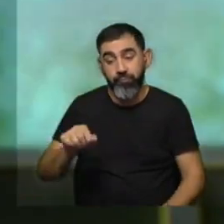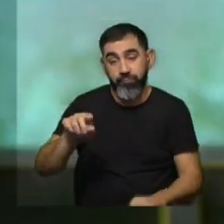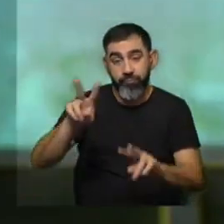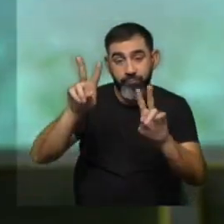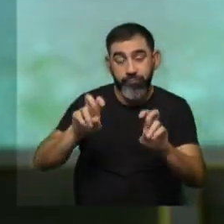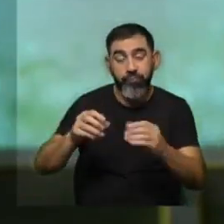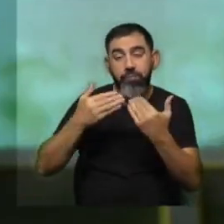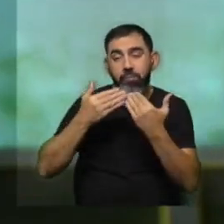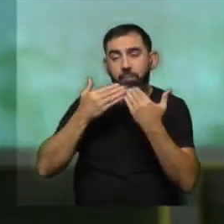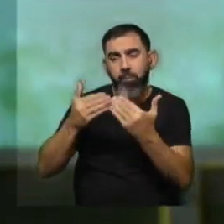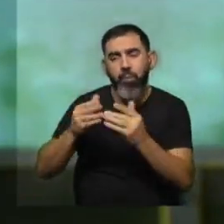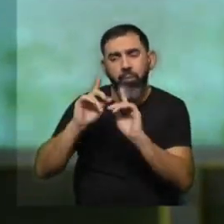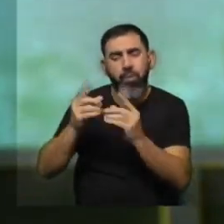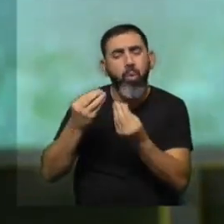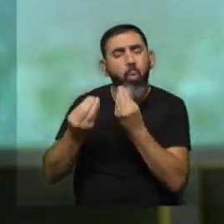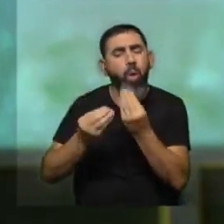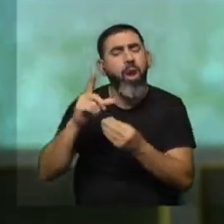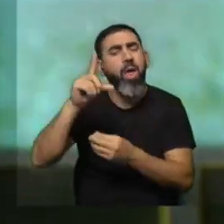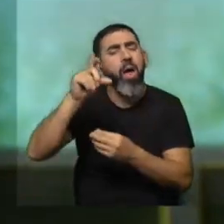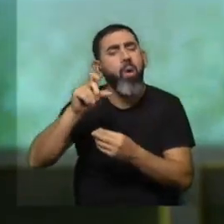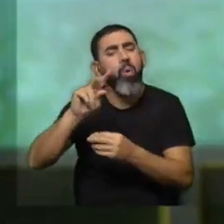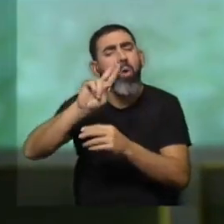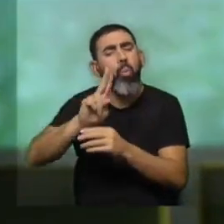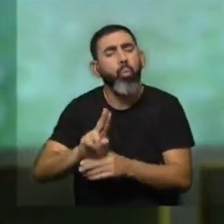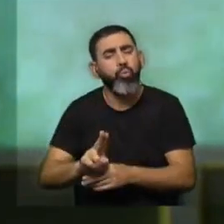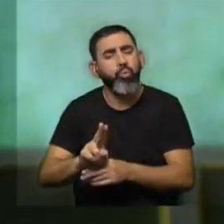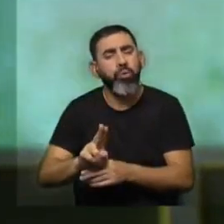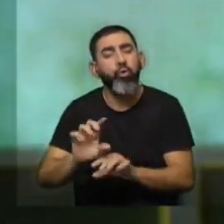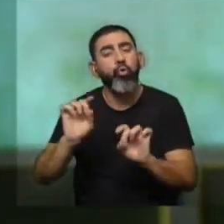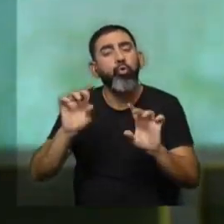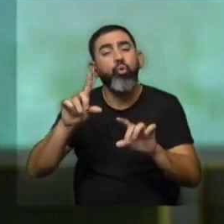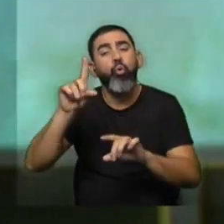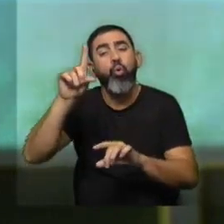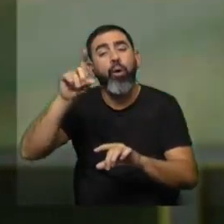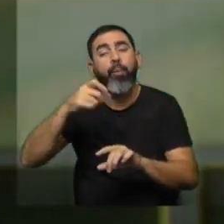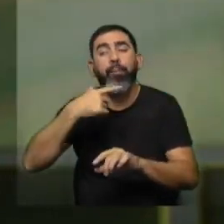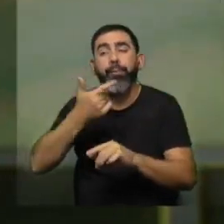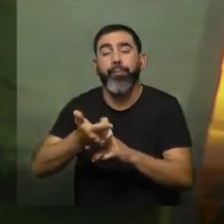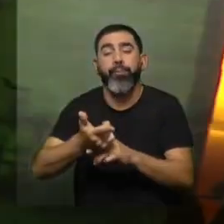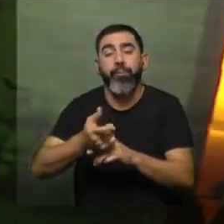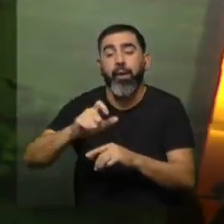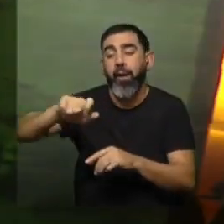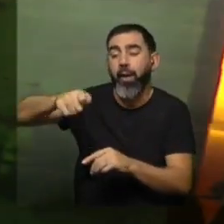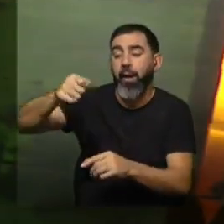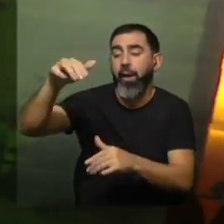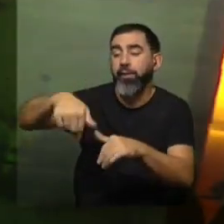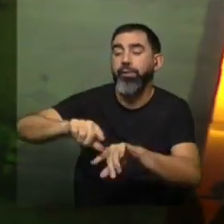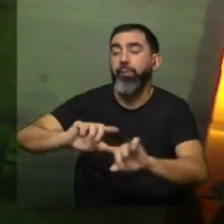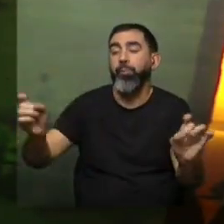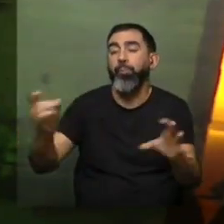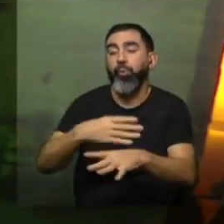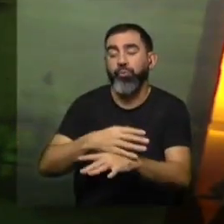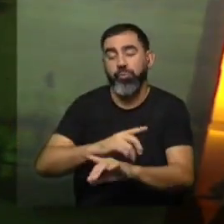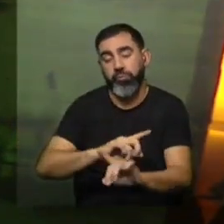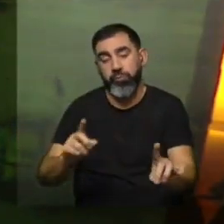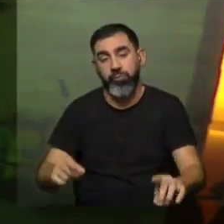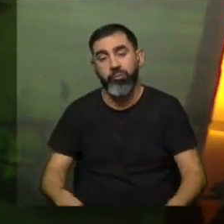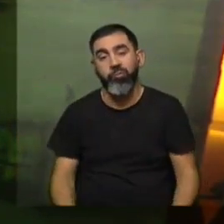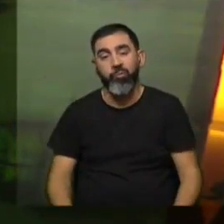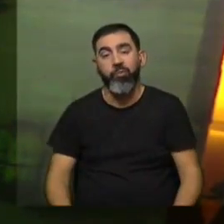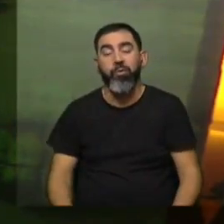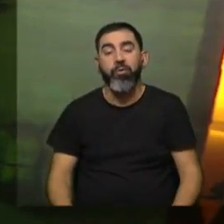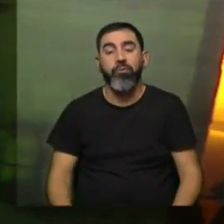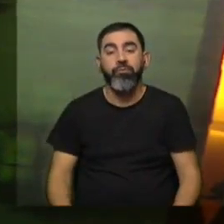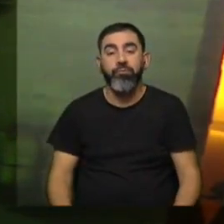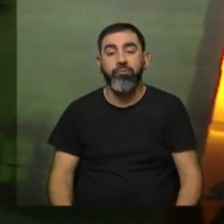nos preguntamos también, bueno, ¿y qué tipo de agua se usa? Porque no es simplemente no es abrir la desalinizar canilla, el agua y utilizar